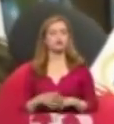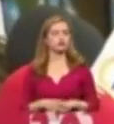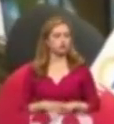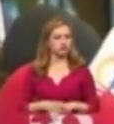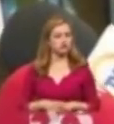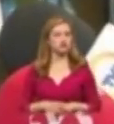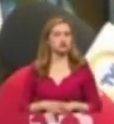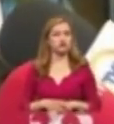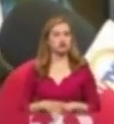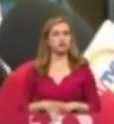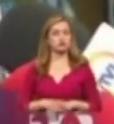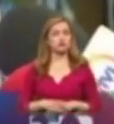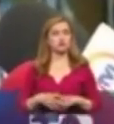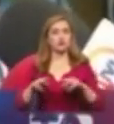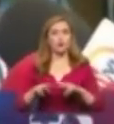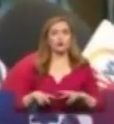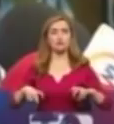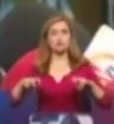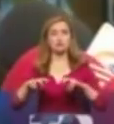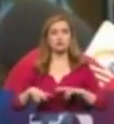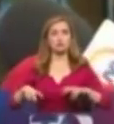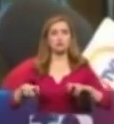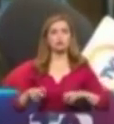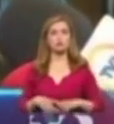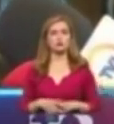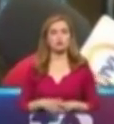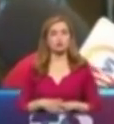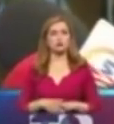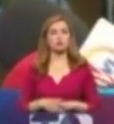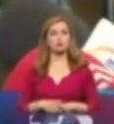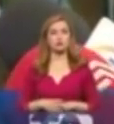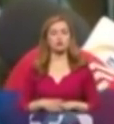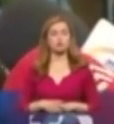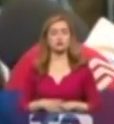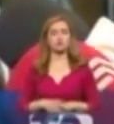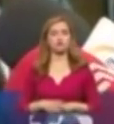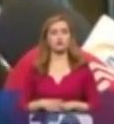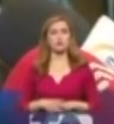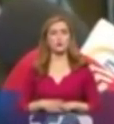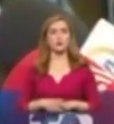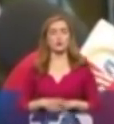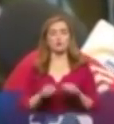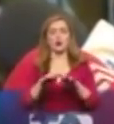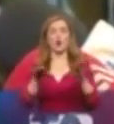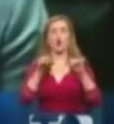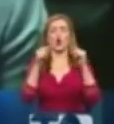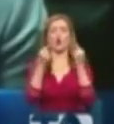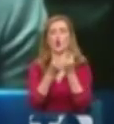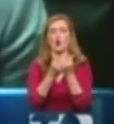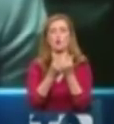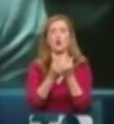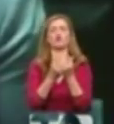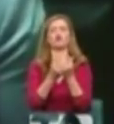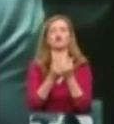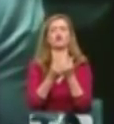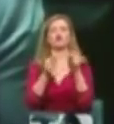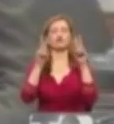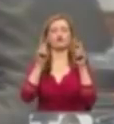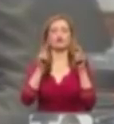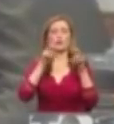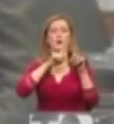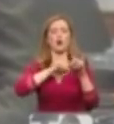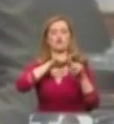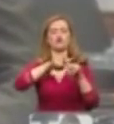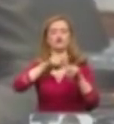parecer, de acuerdo a las investigaciones, podría incluso tratarse de una red de pornografía infantil. Doris Solís y Juan Lloret